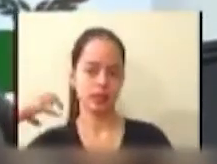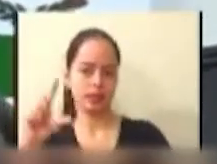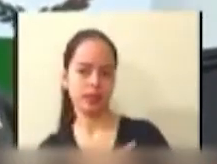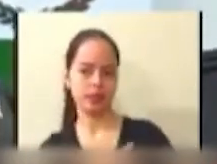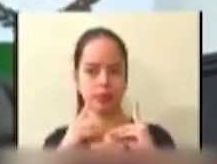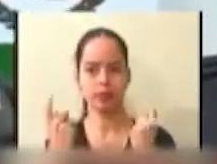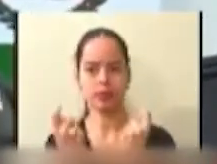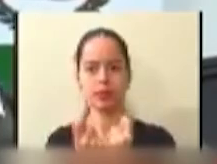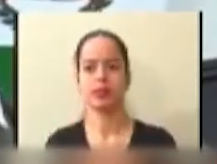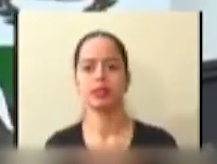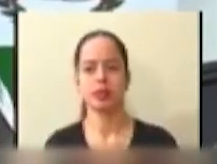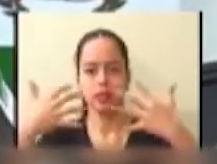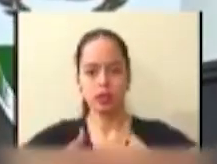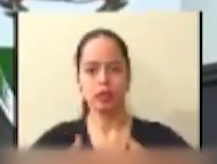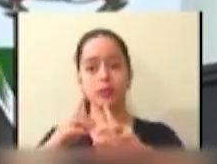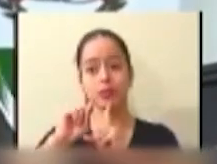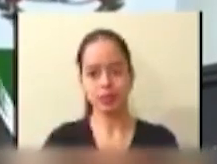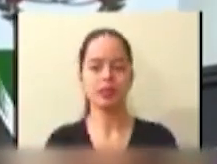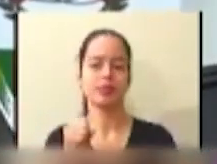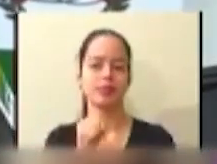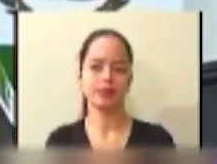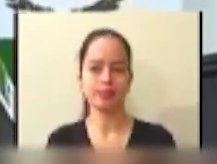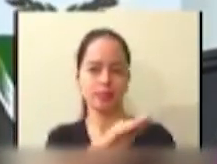comando que se continúe con más